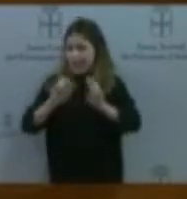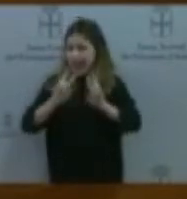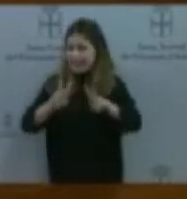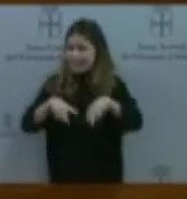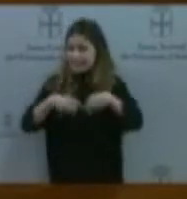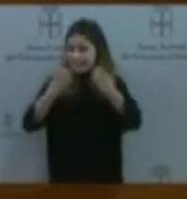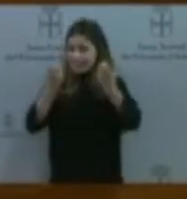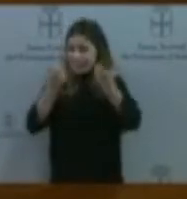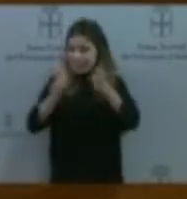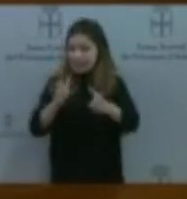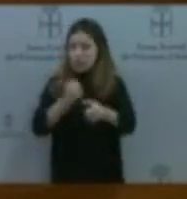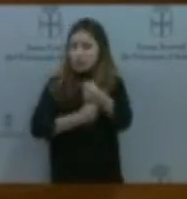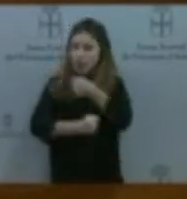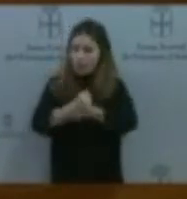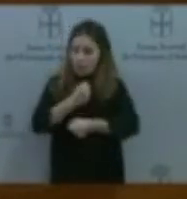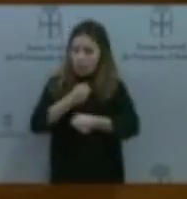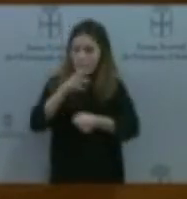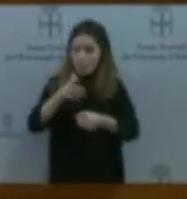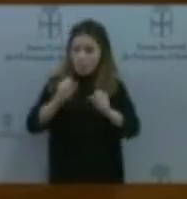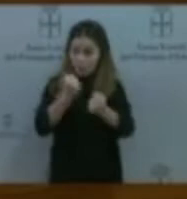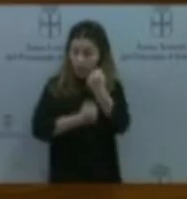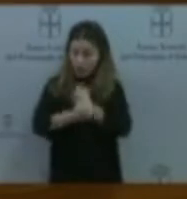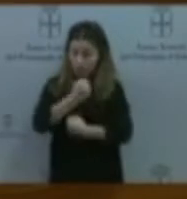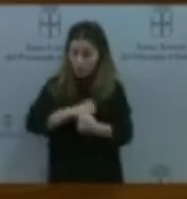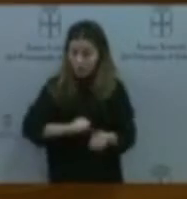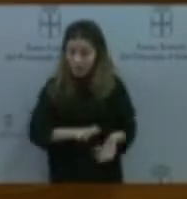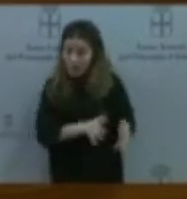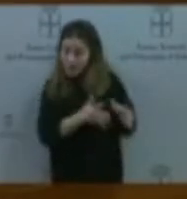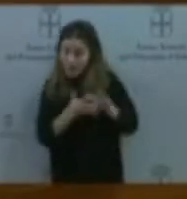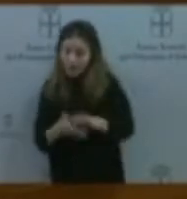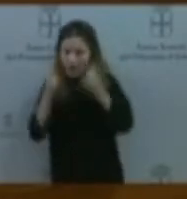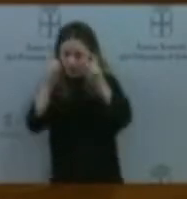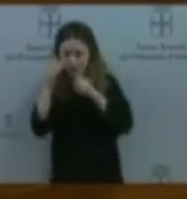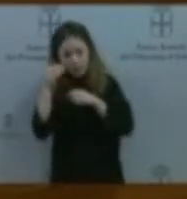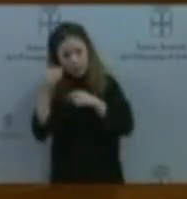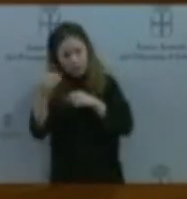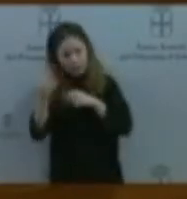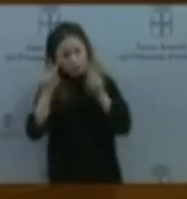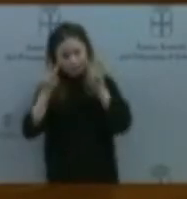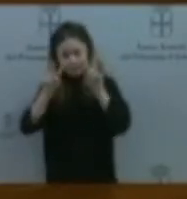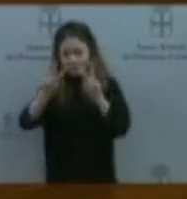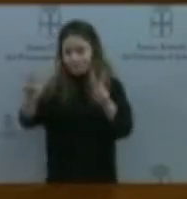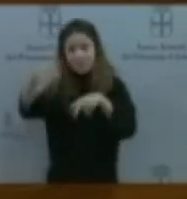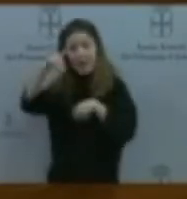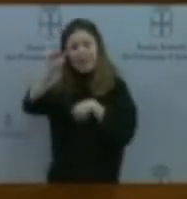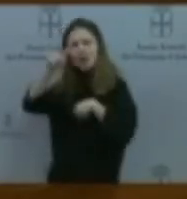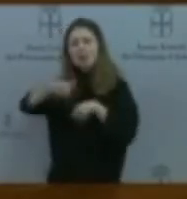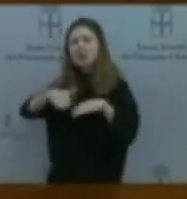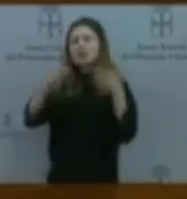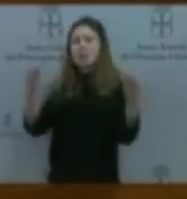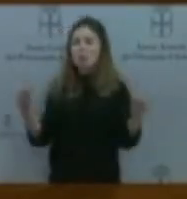nuestra economía y para poder mirar al futuro. Y el riesgo aquí es que nos quedemos anclados y volvamos a